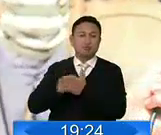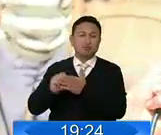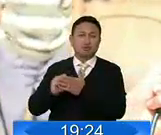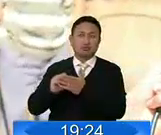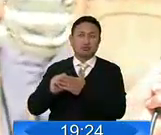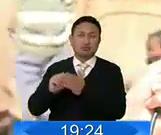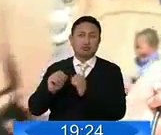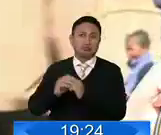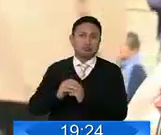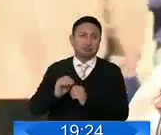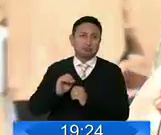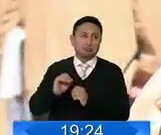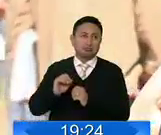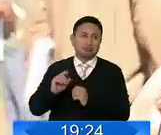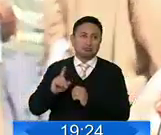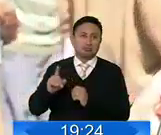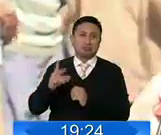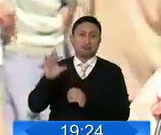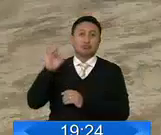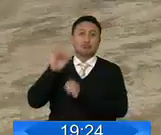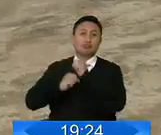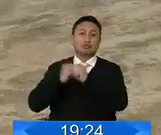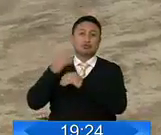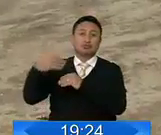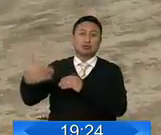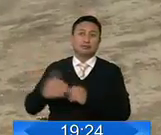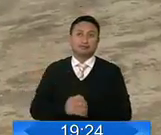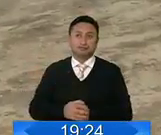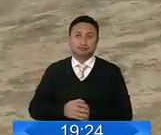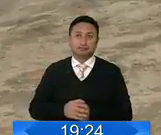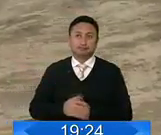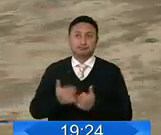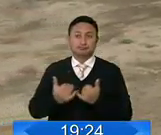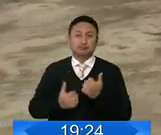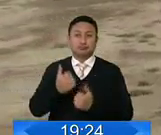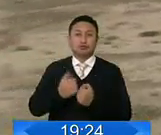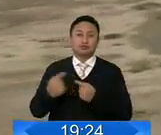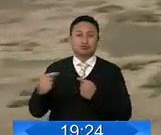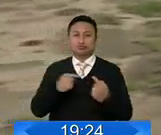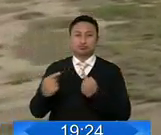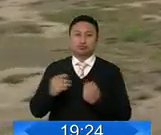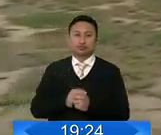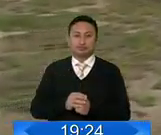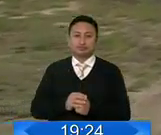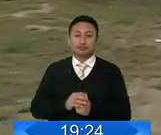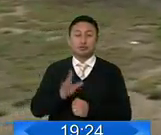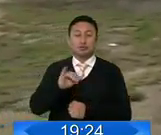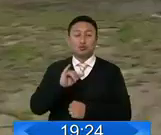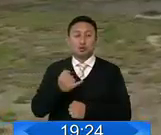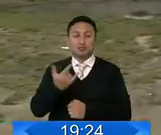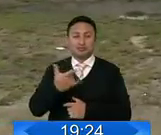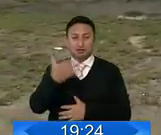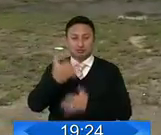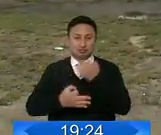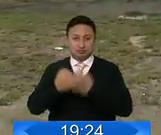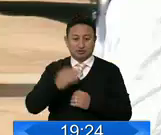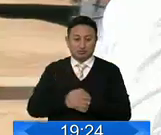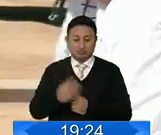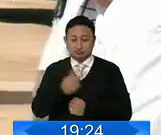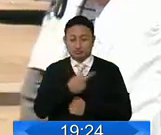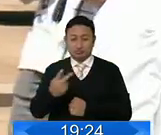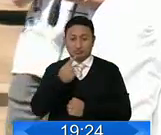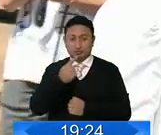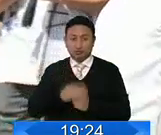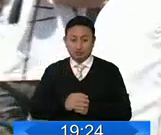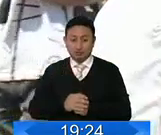prácticamente ocho años después un inicio de tierras que podría tener una respuesta este jueves aunque ambos advierten